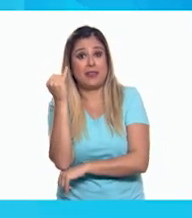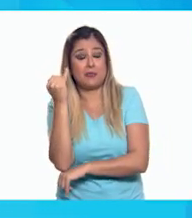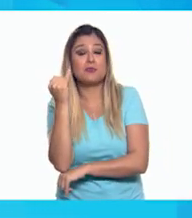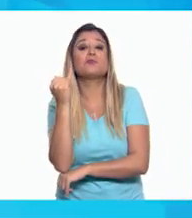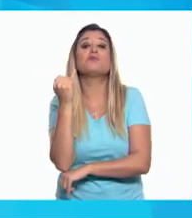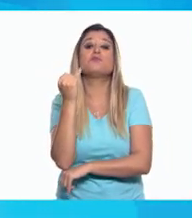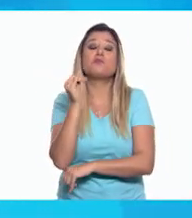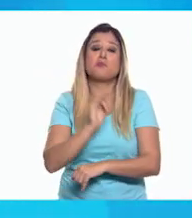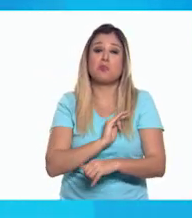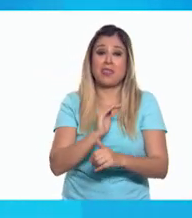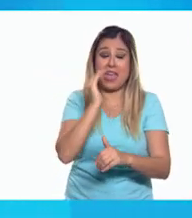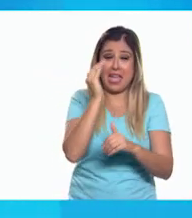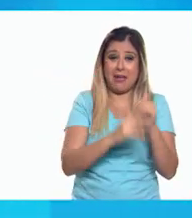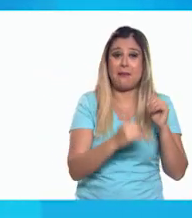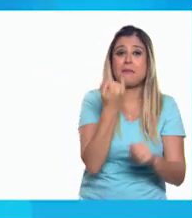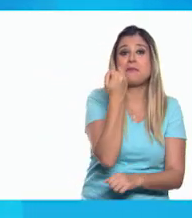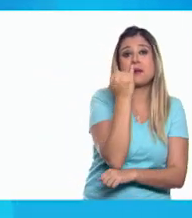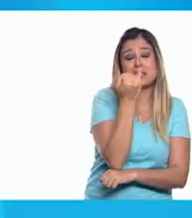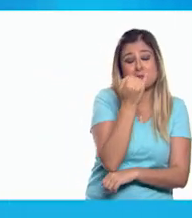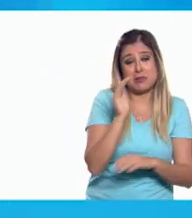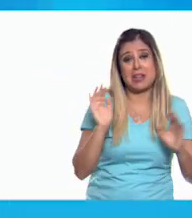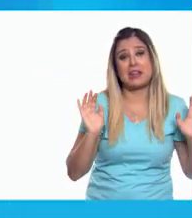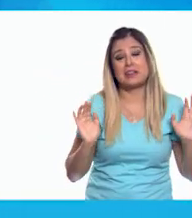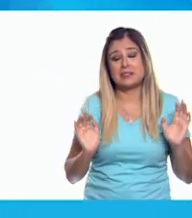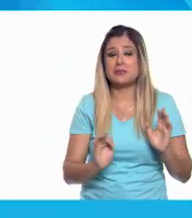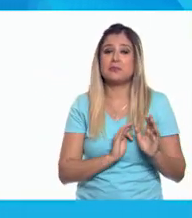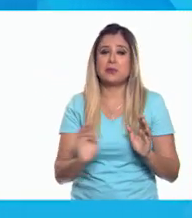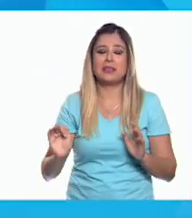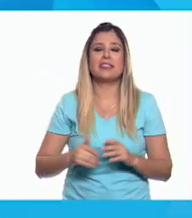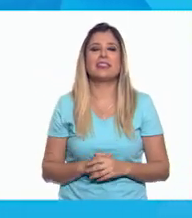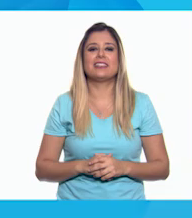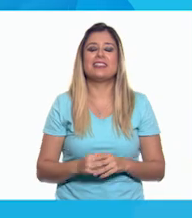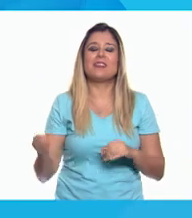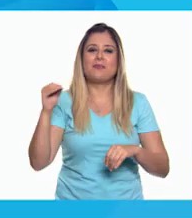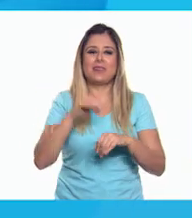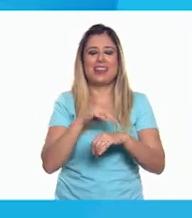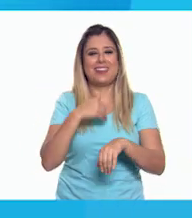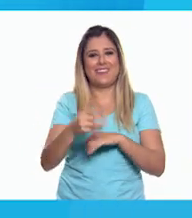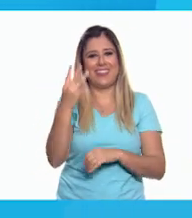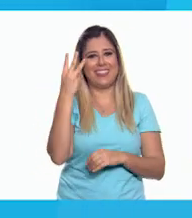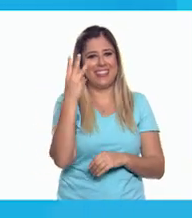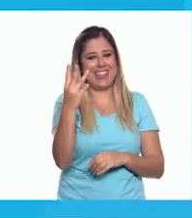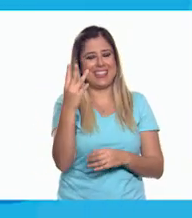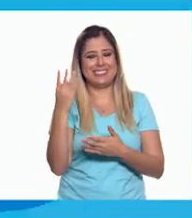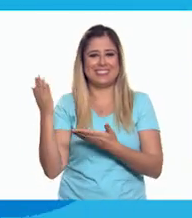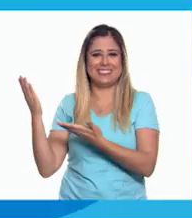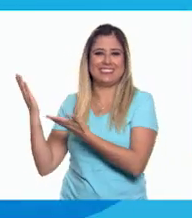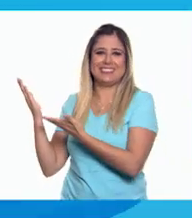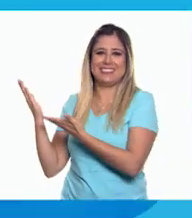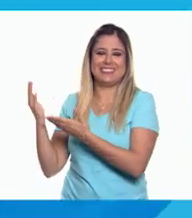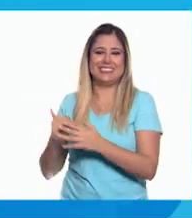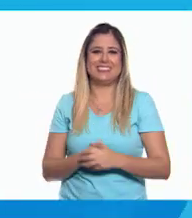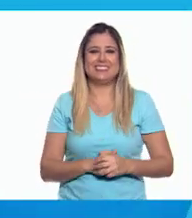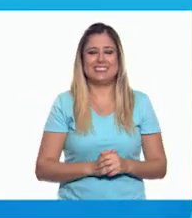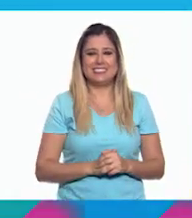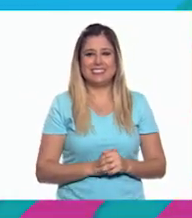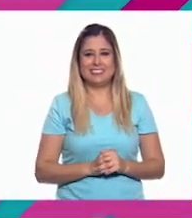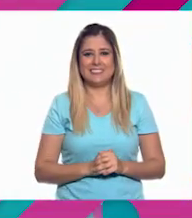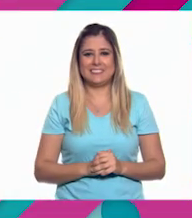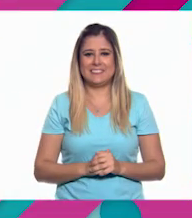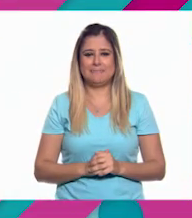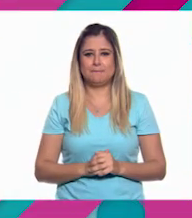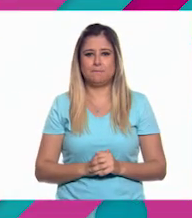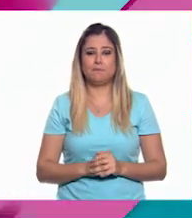esté terminando preescolar, sí. Ajá. Muy bien, vamos a ponerle nuestro número. El número 3. 3. Muy